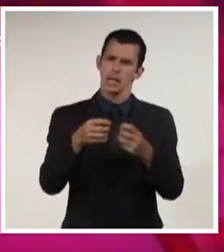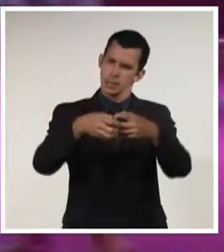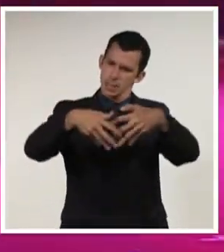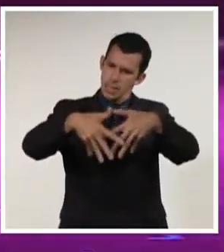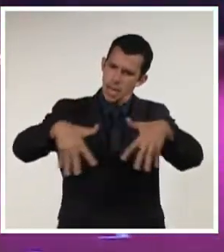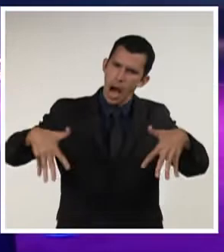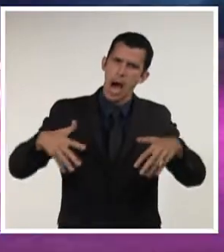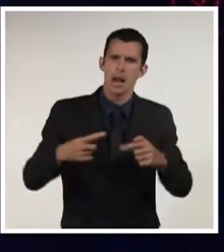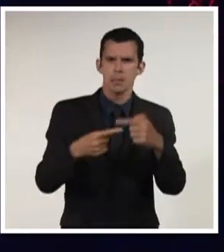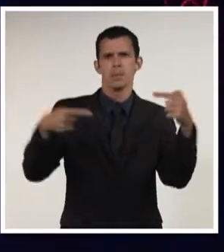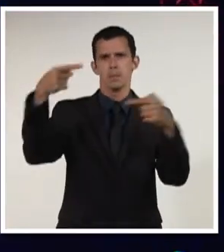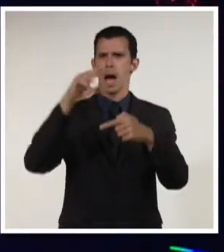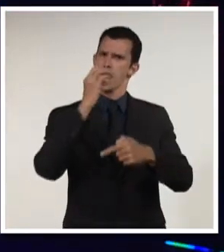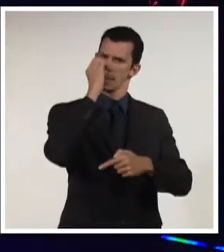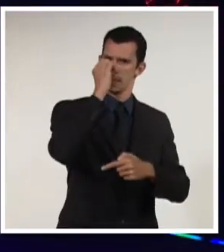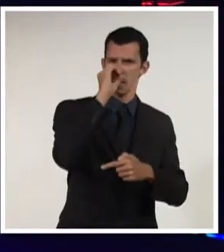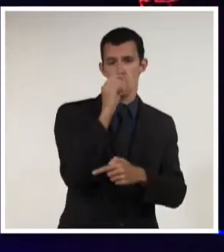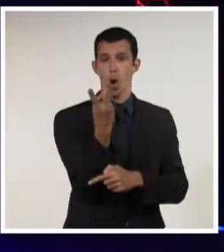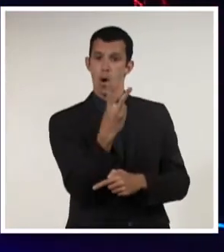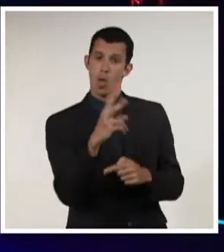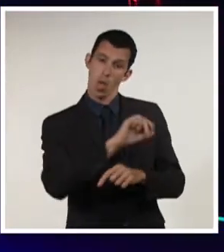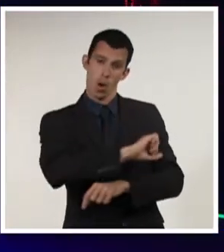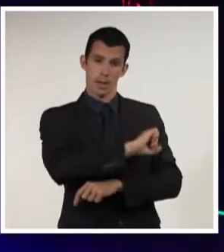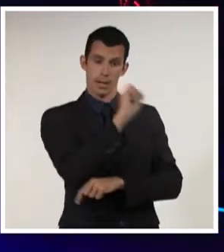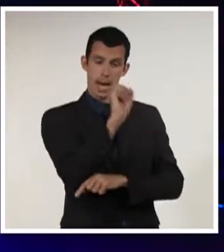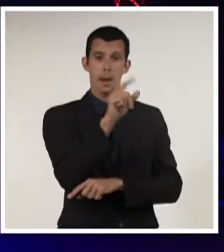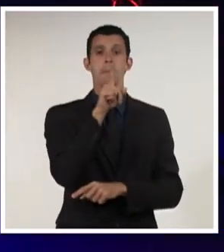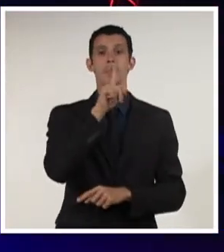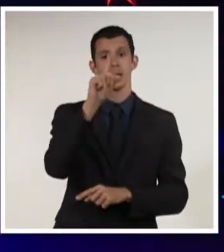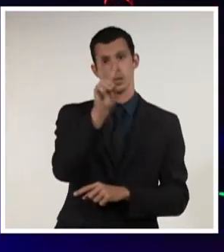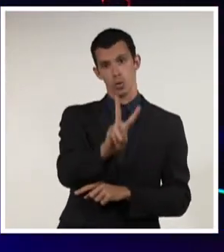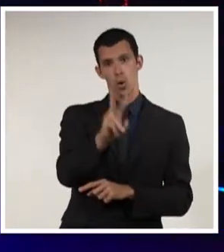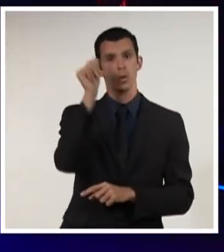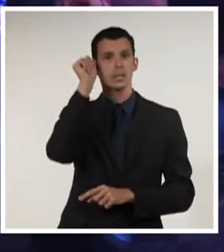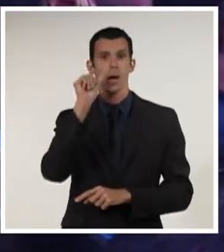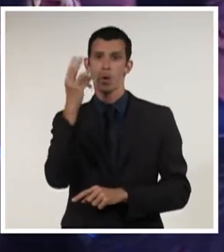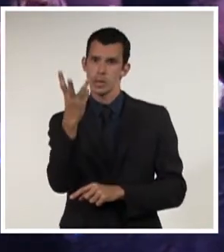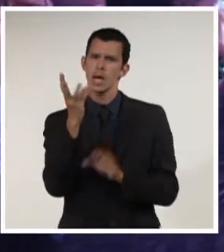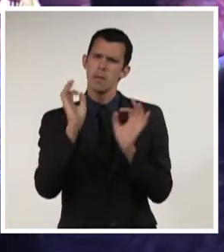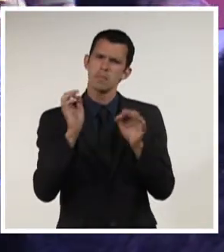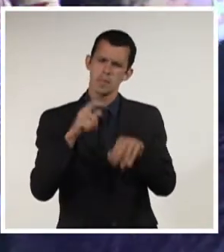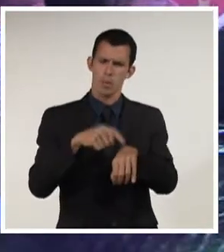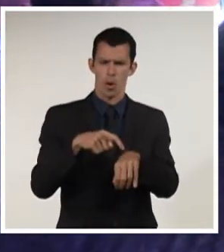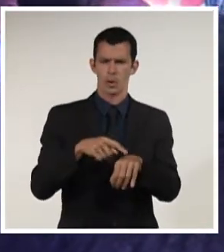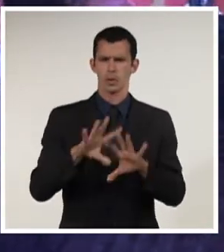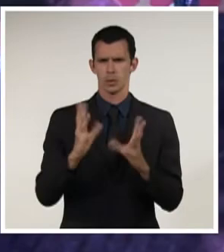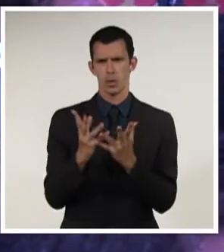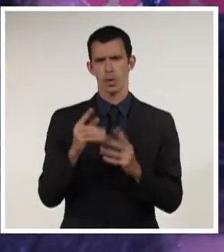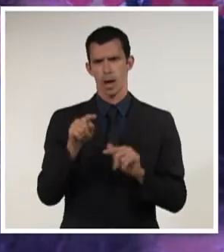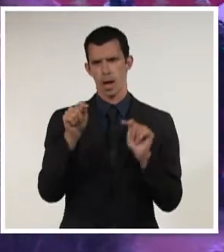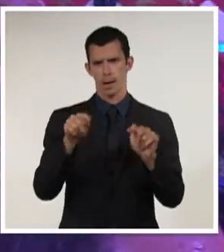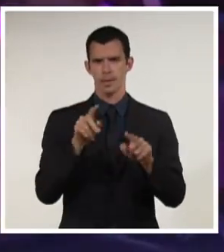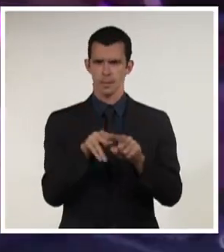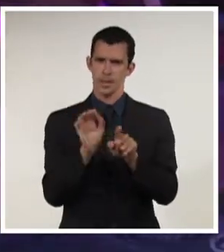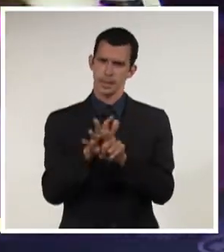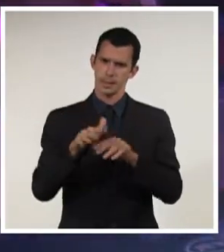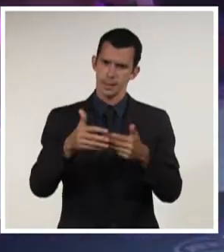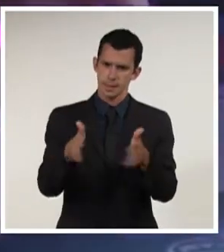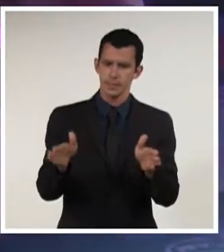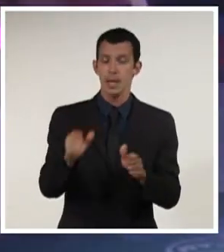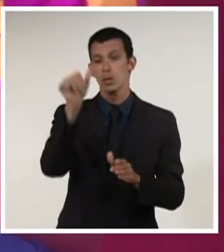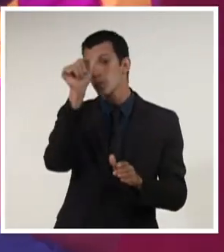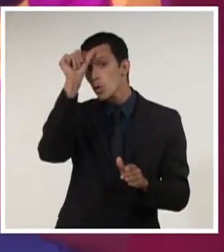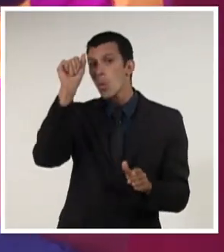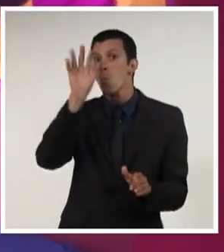dos espectáculos en competencia el viernes 2 y el sábado 3 en el mismo horario el domingo 4 se entregarán los premios principales y se